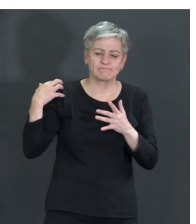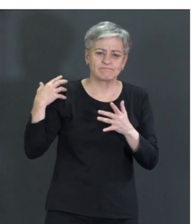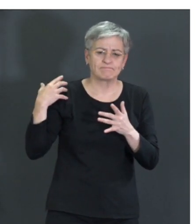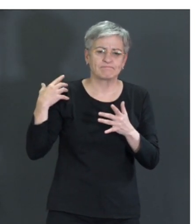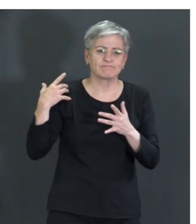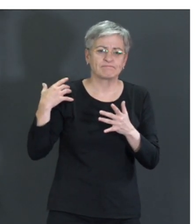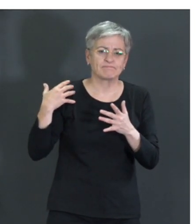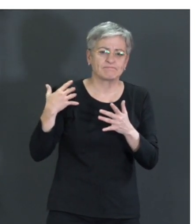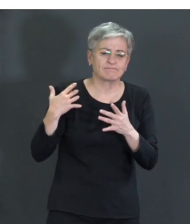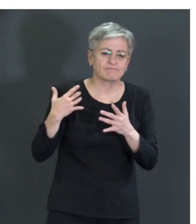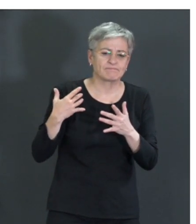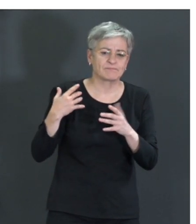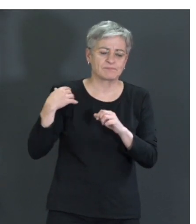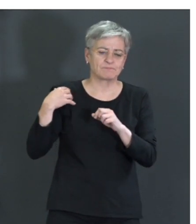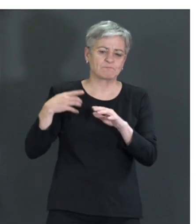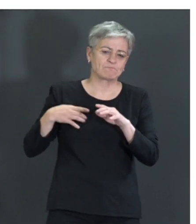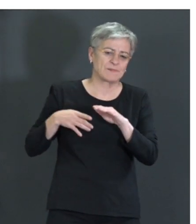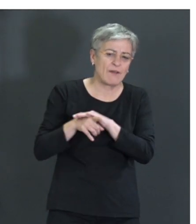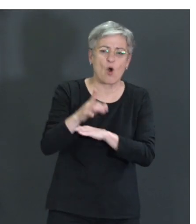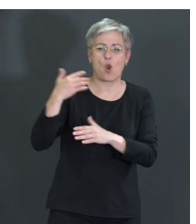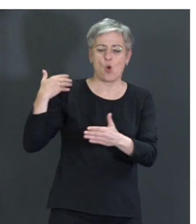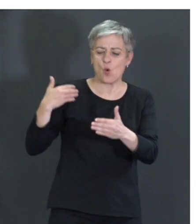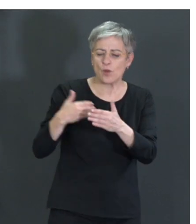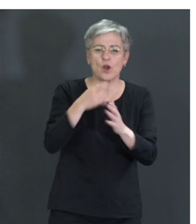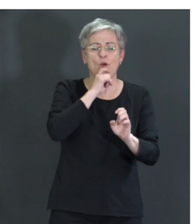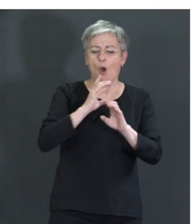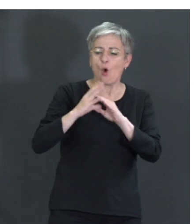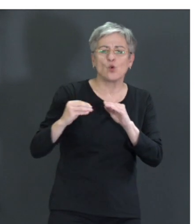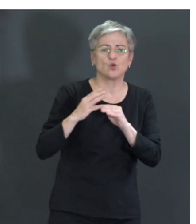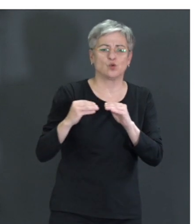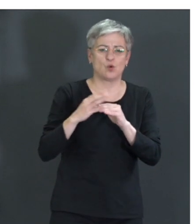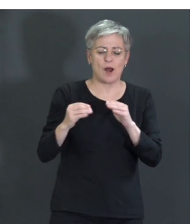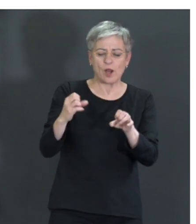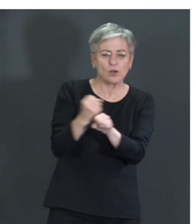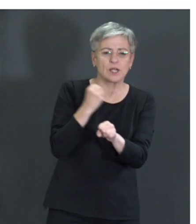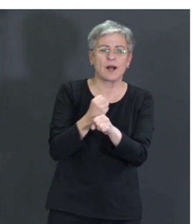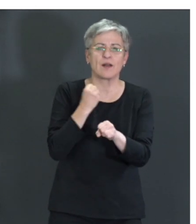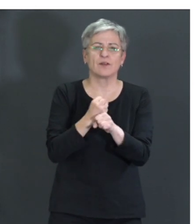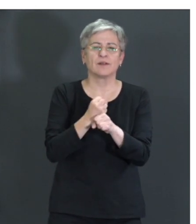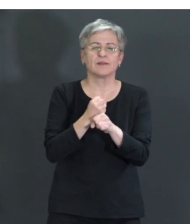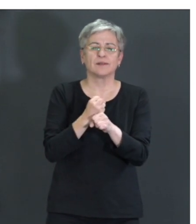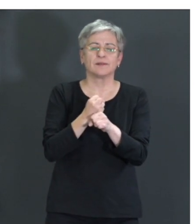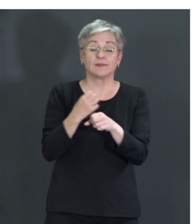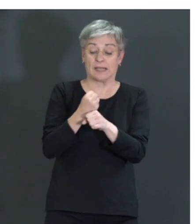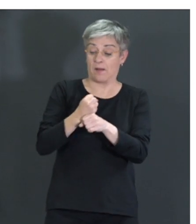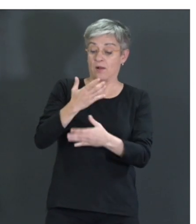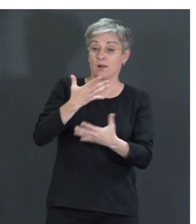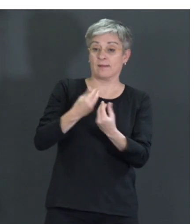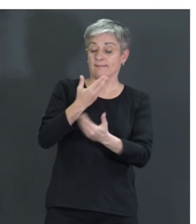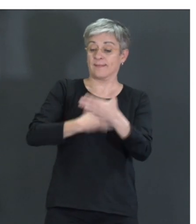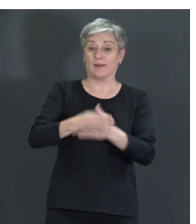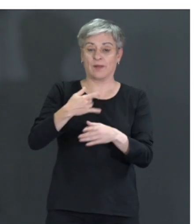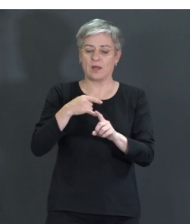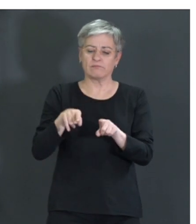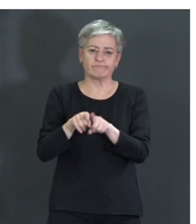cómo es en cuanto a los usuarios, ¿no? a los trabajadores con discapacidad, cómo ha sido un poco